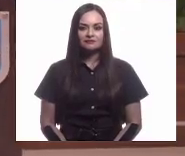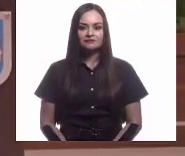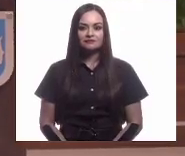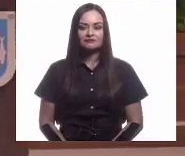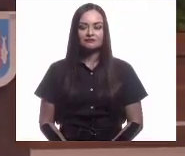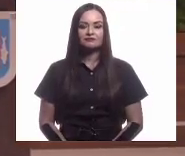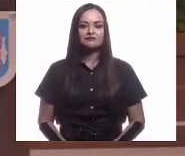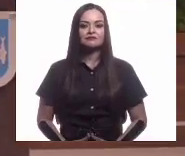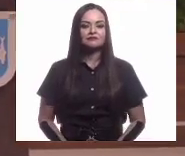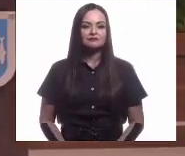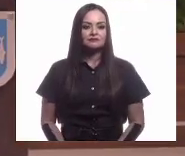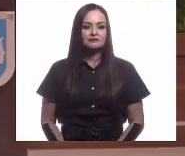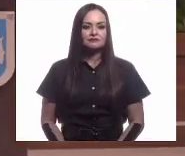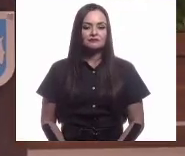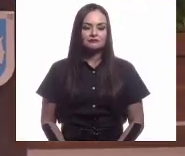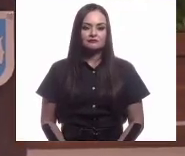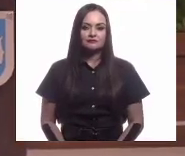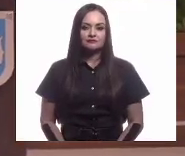¿Eh?